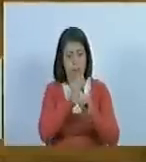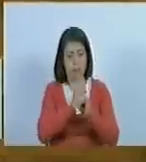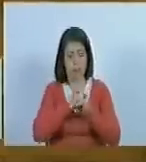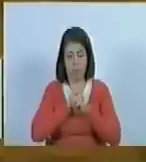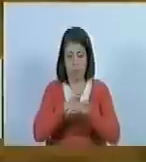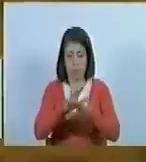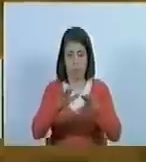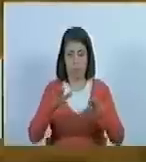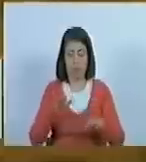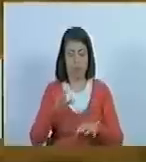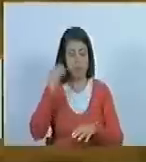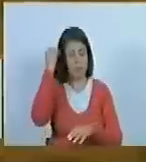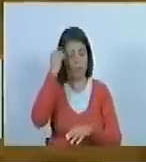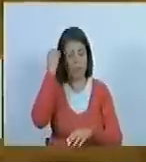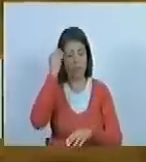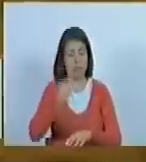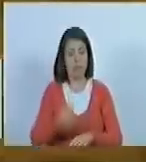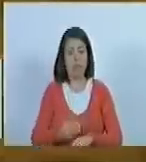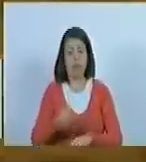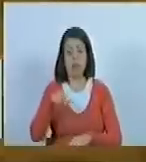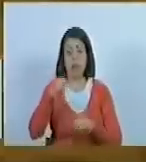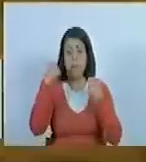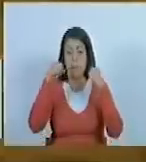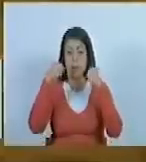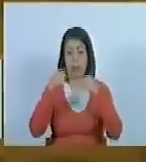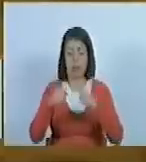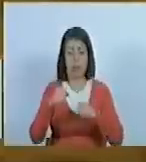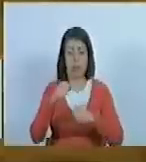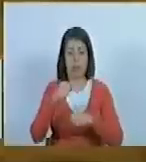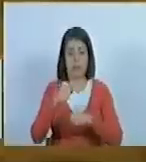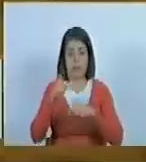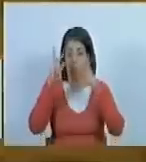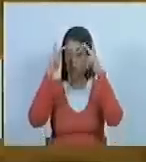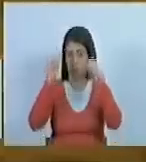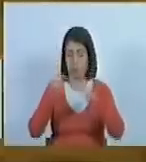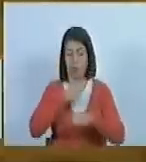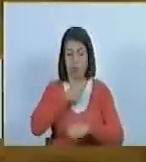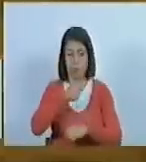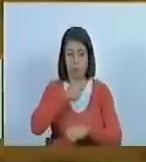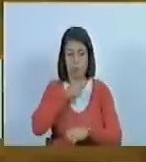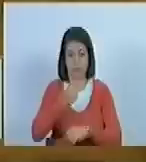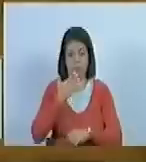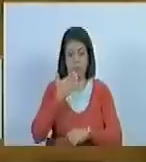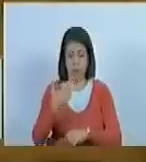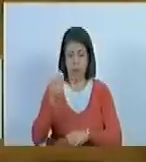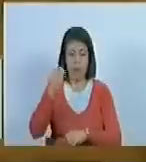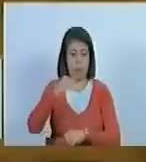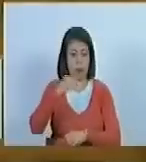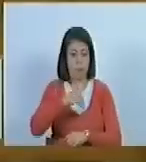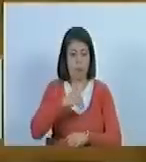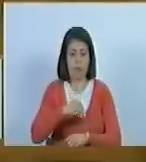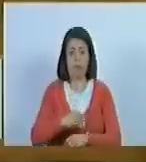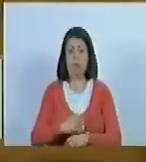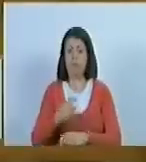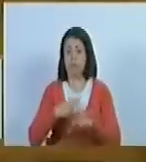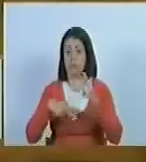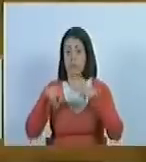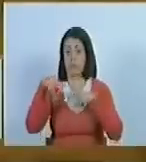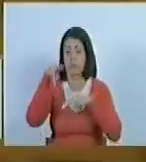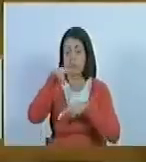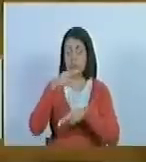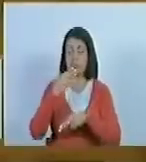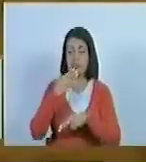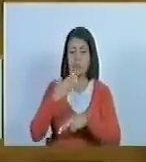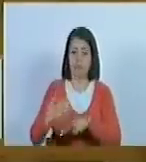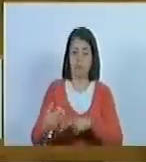difusión. Considerando que el ejercicio de la profesión del periodismo exige cada vez altos niveles de exigencia en